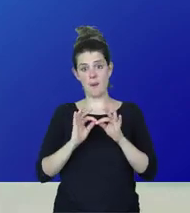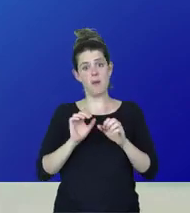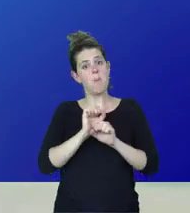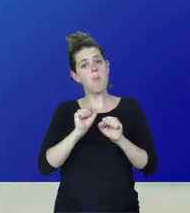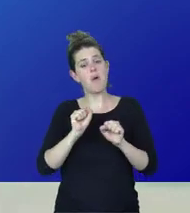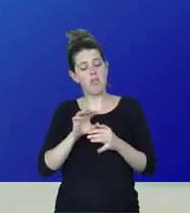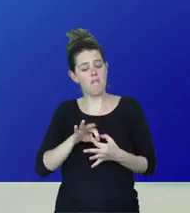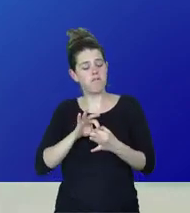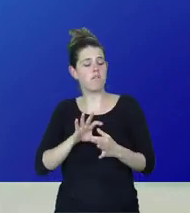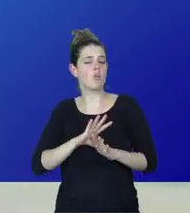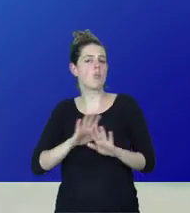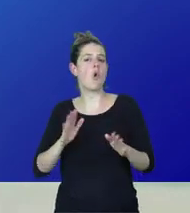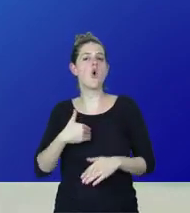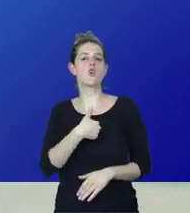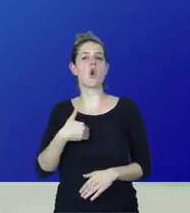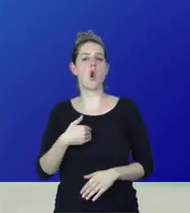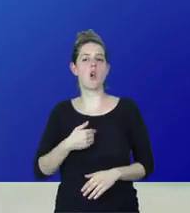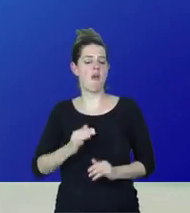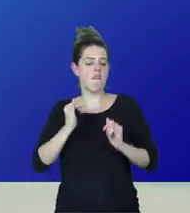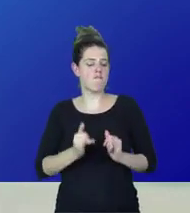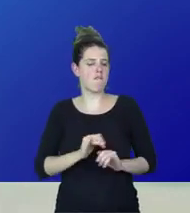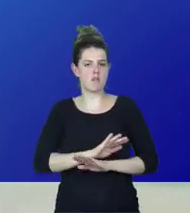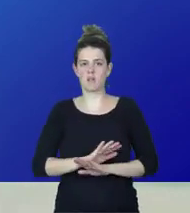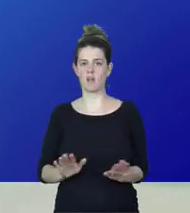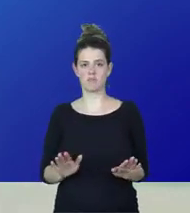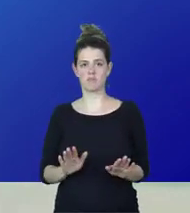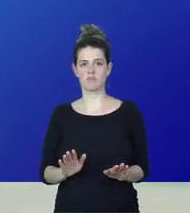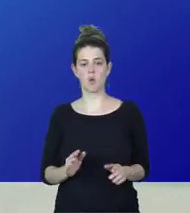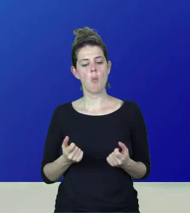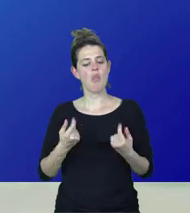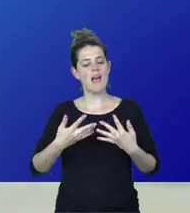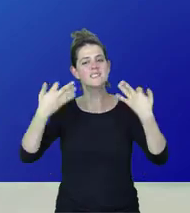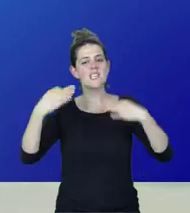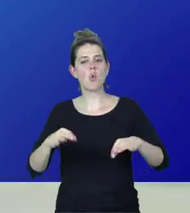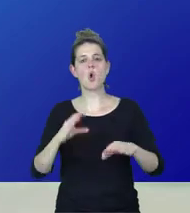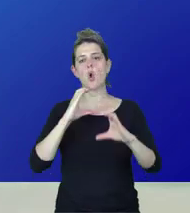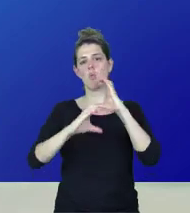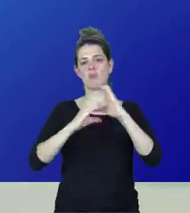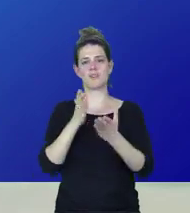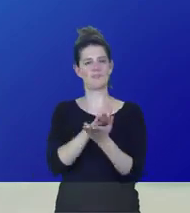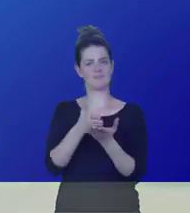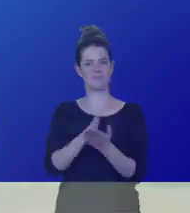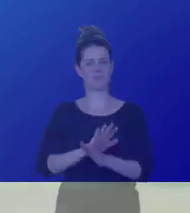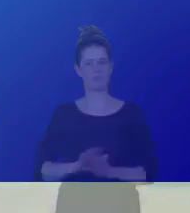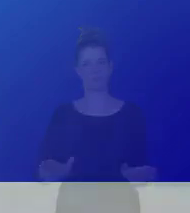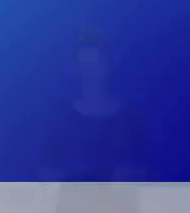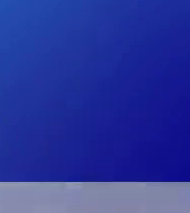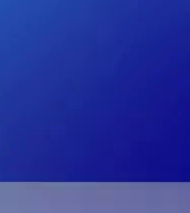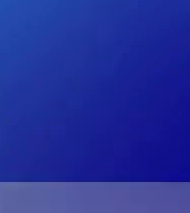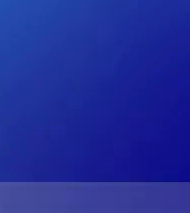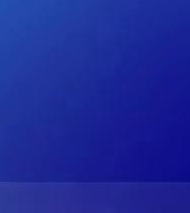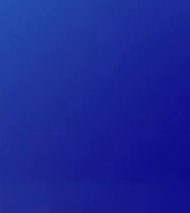y que el intérprete pueda apegarse a su rol, mantenerse en su rol y garantizar la comunicación entre las partes.